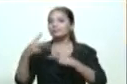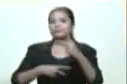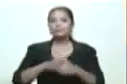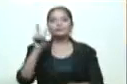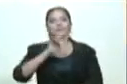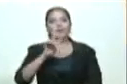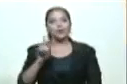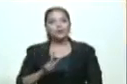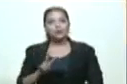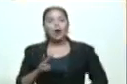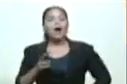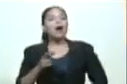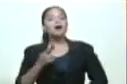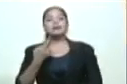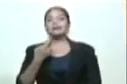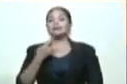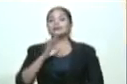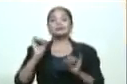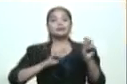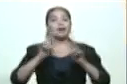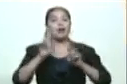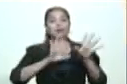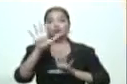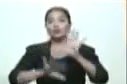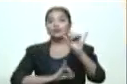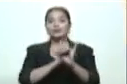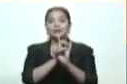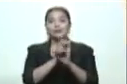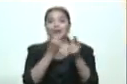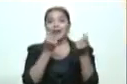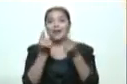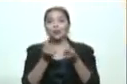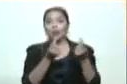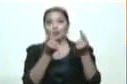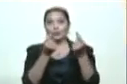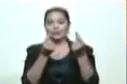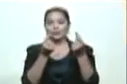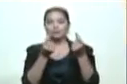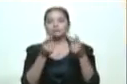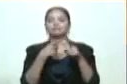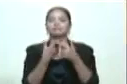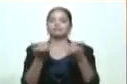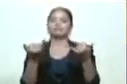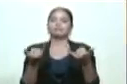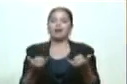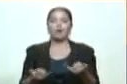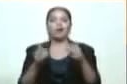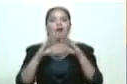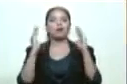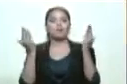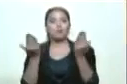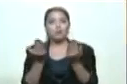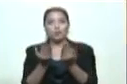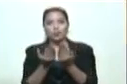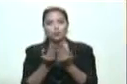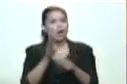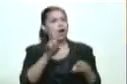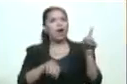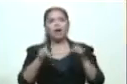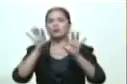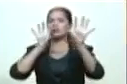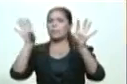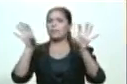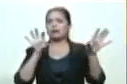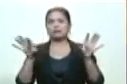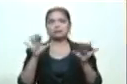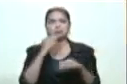Venezuela, a nuestras relaciones internacionales económicas. Bueno, llegó el momento. El mundo, aunque algunos países lo ignoran,